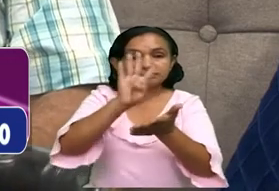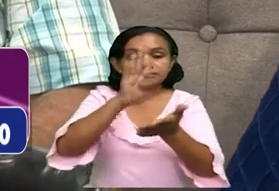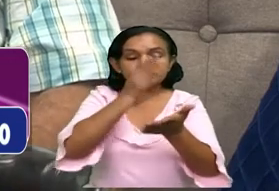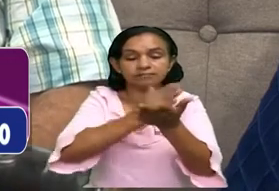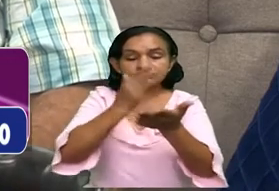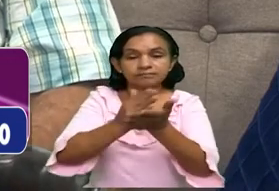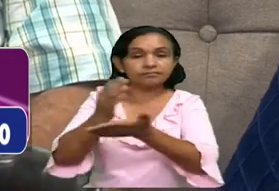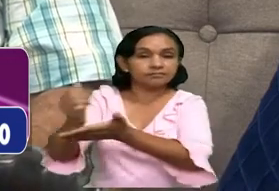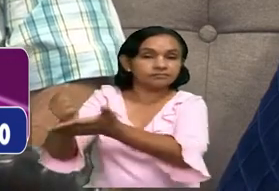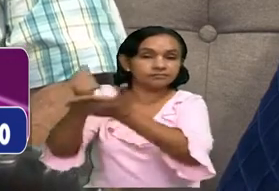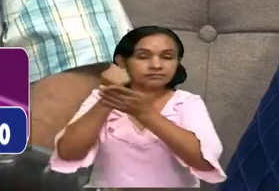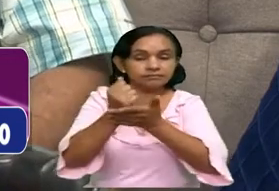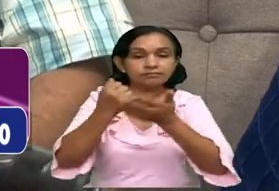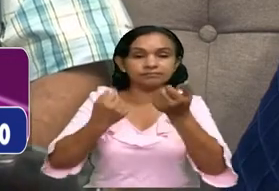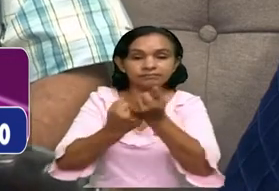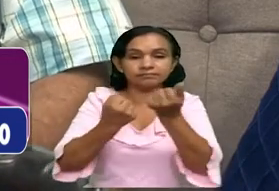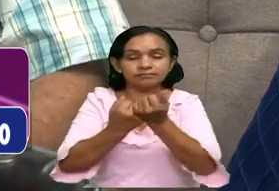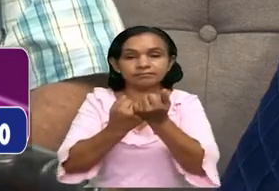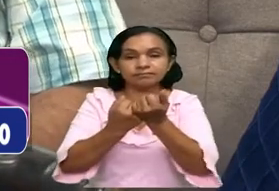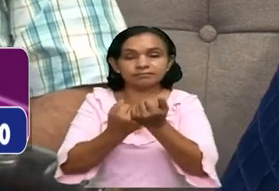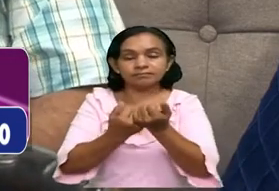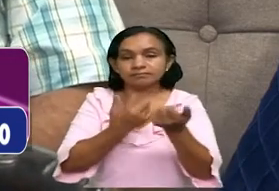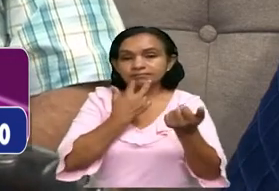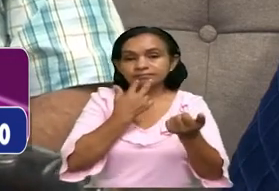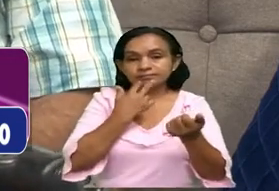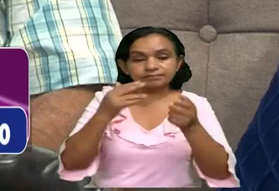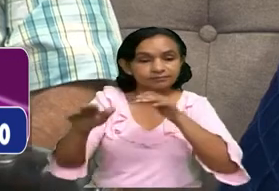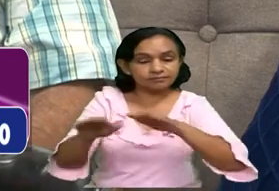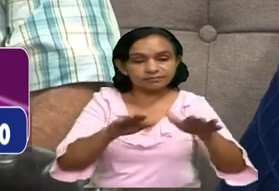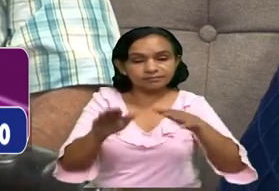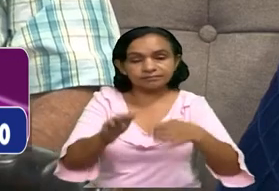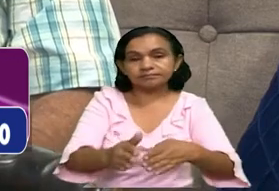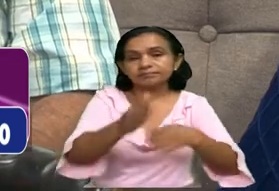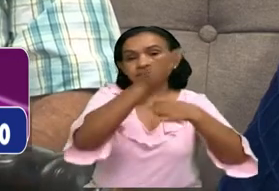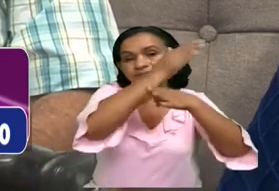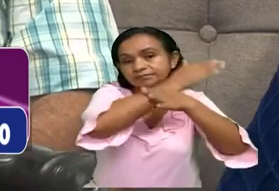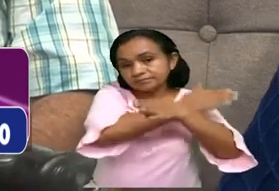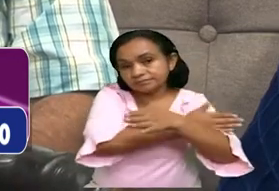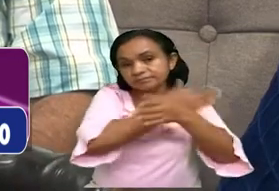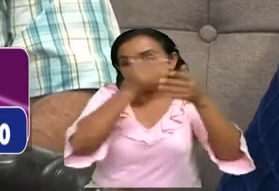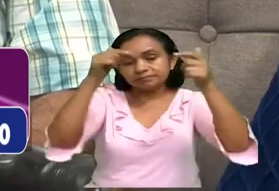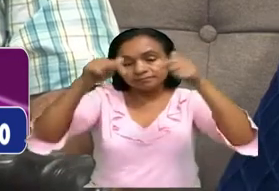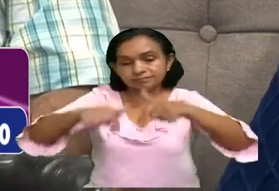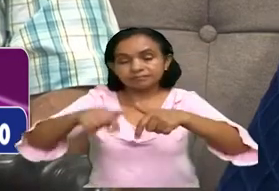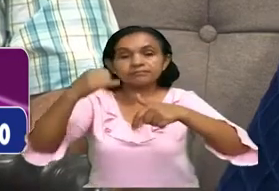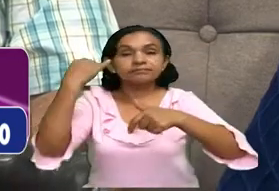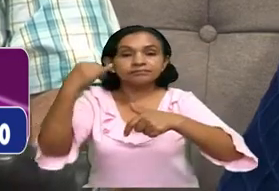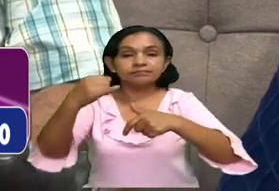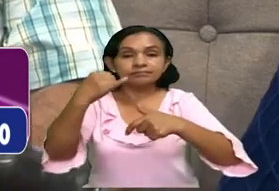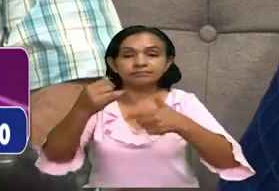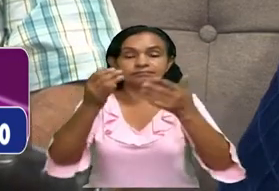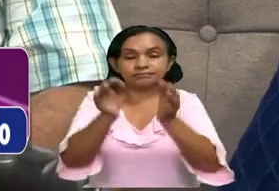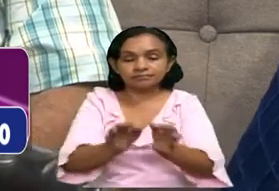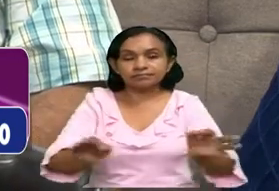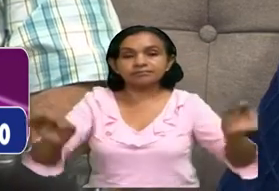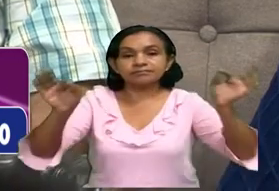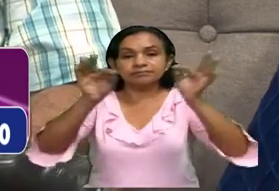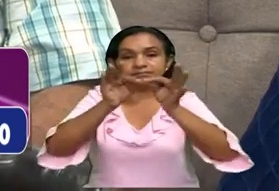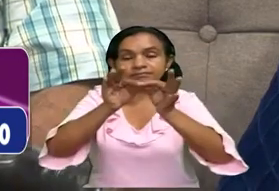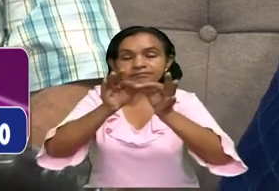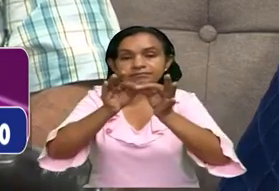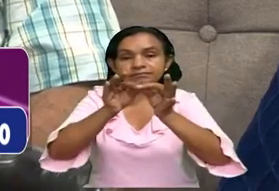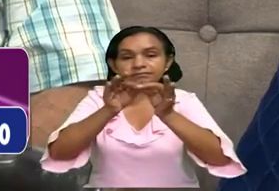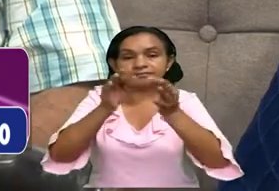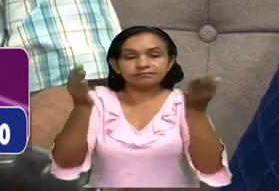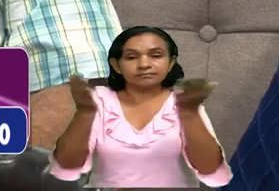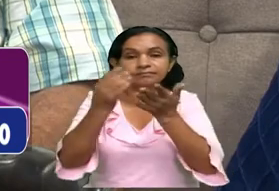el respaldo? Lo hicimos. No lo teníamos, no lo podíamos hacer. Este es un esfuerzo importantísimo, increíble,